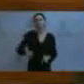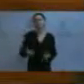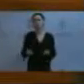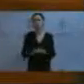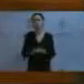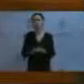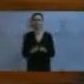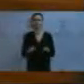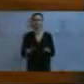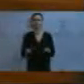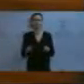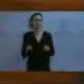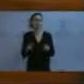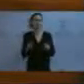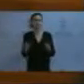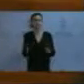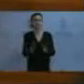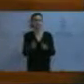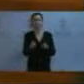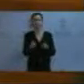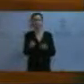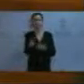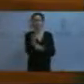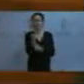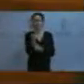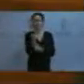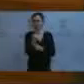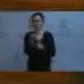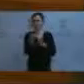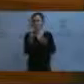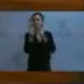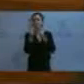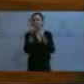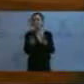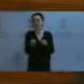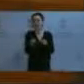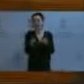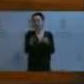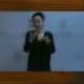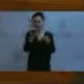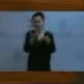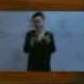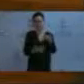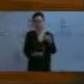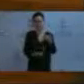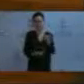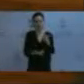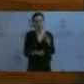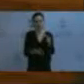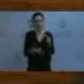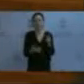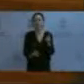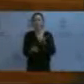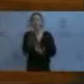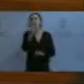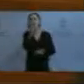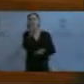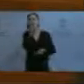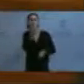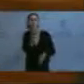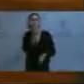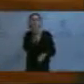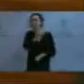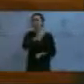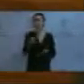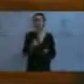poca atención. Yo no se las voy a enumerar todas porque es un listado muy amplio, pero le citaré algunas.